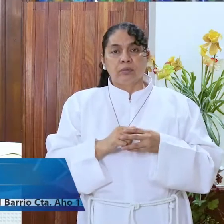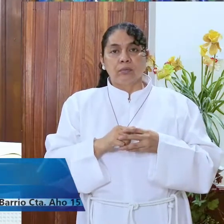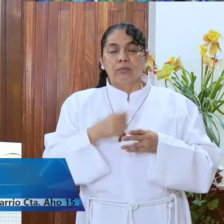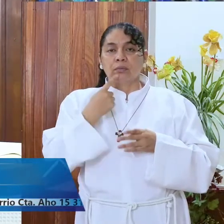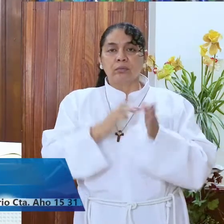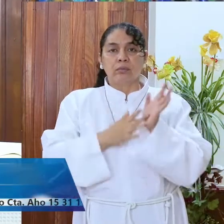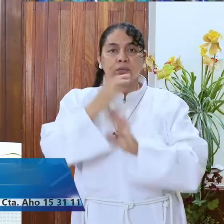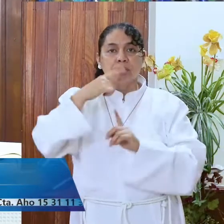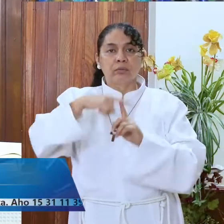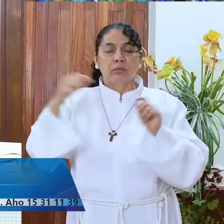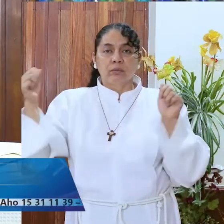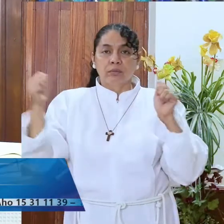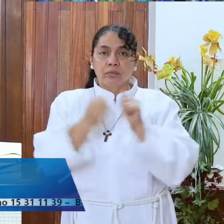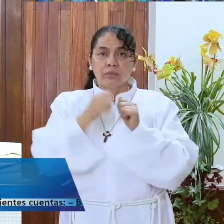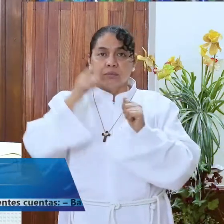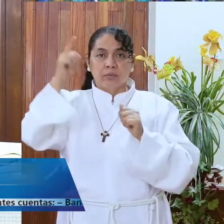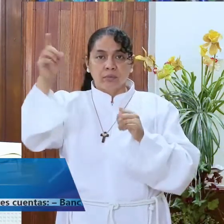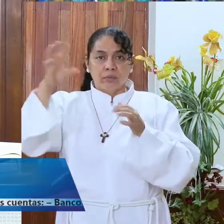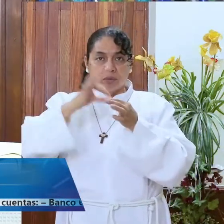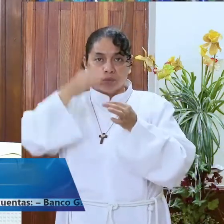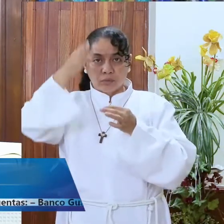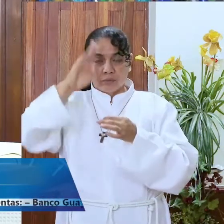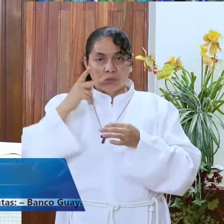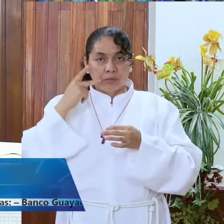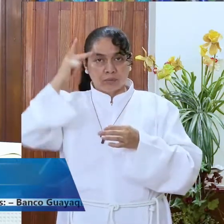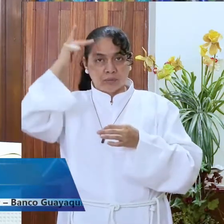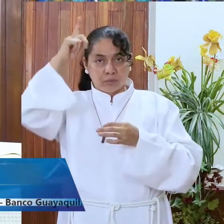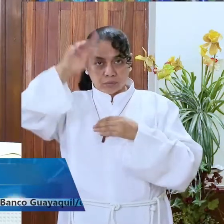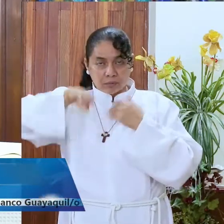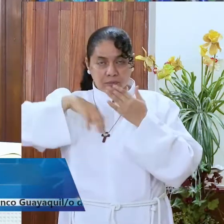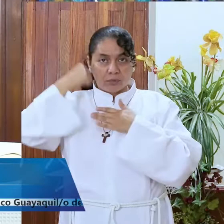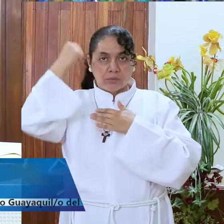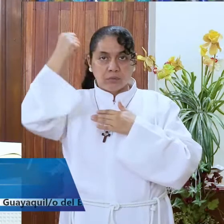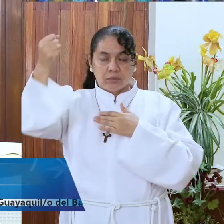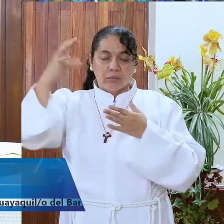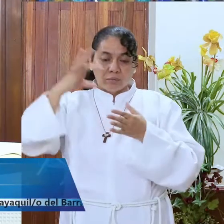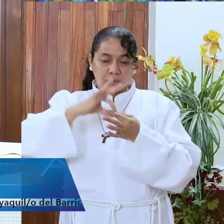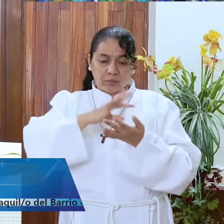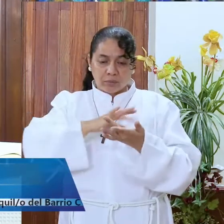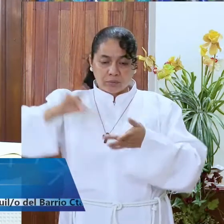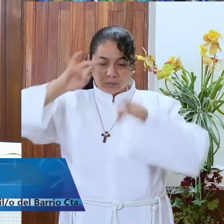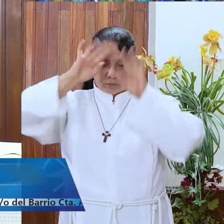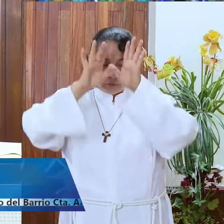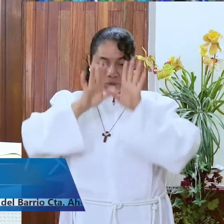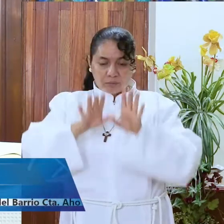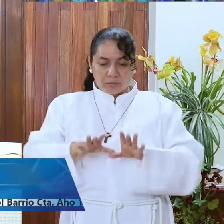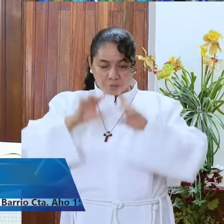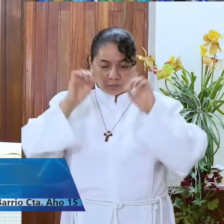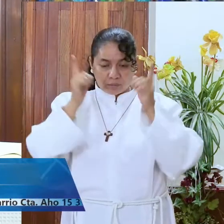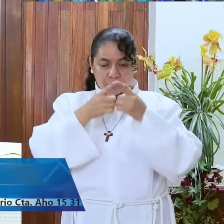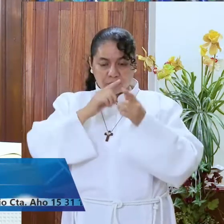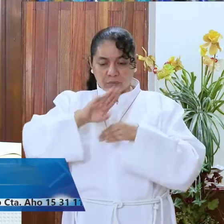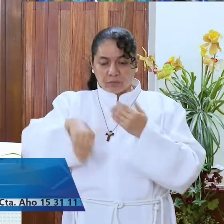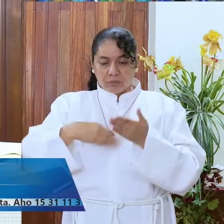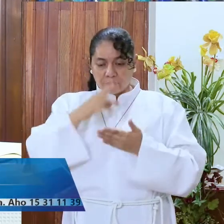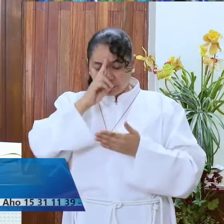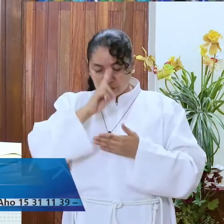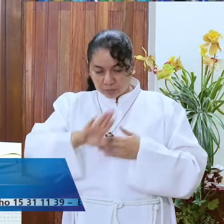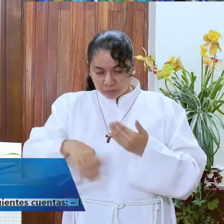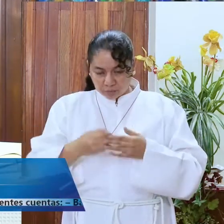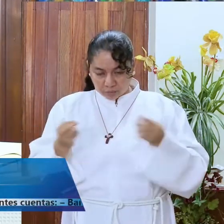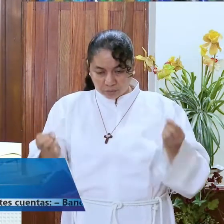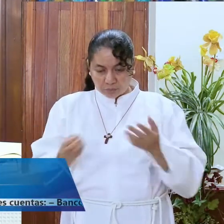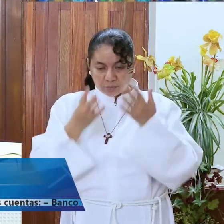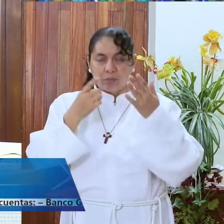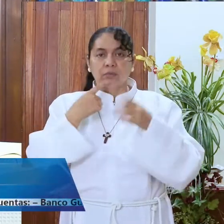por cristo con el llegar a ti dios padre omnipotente en la unidad del espíritu santo todo honor